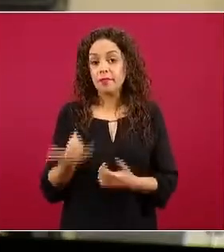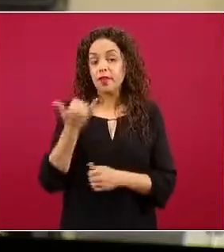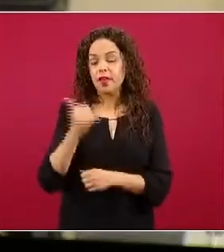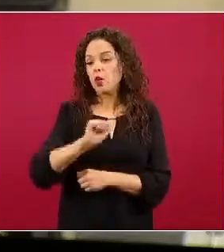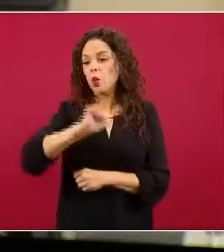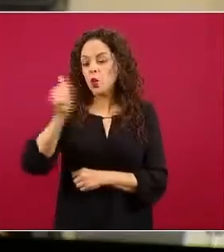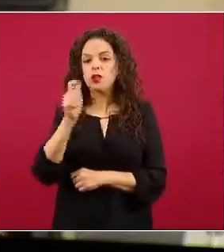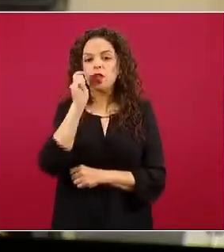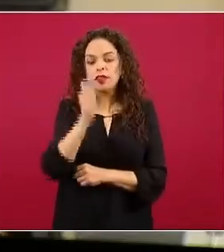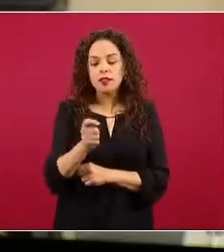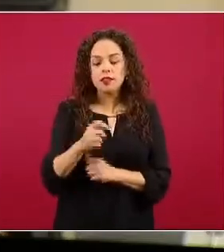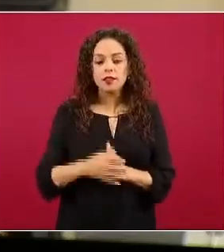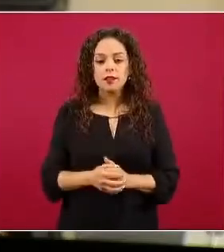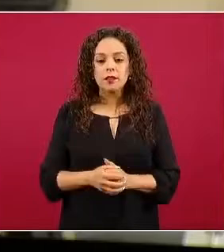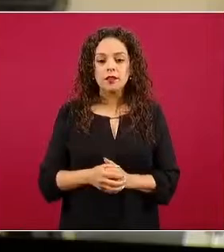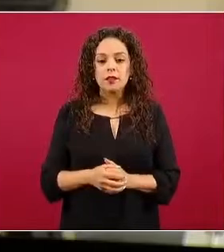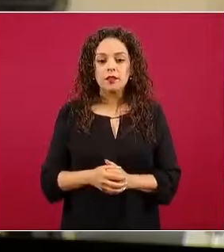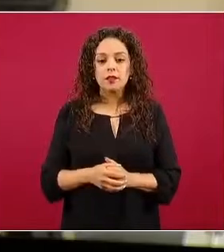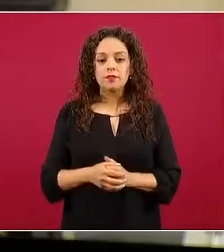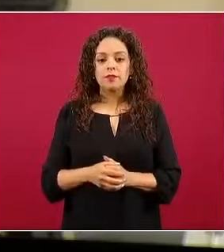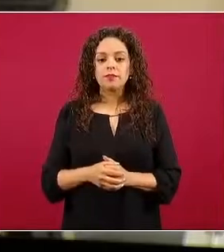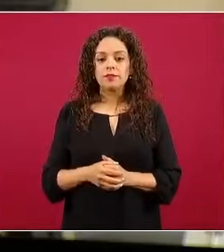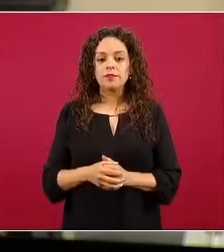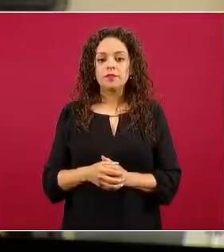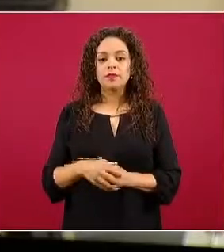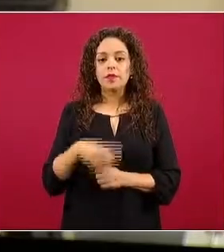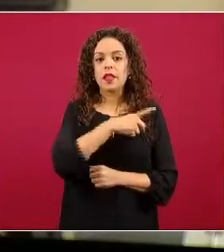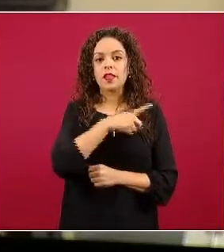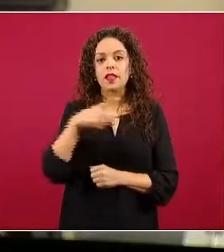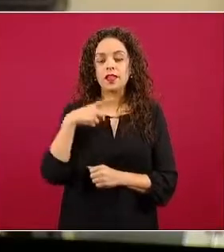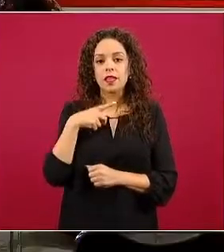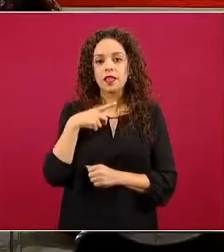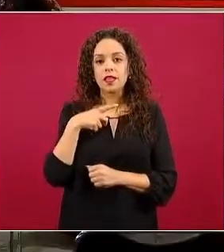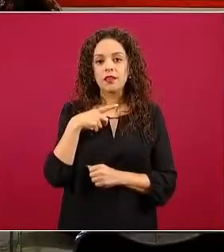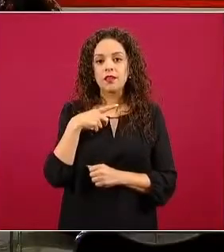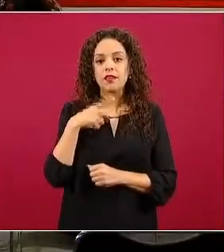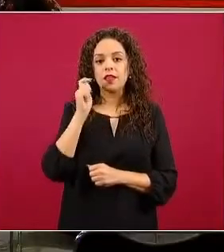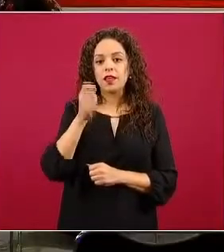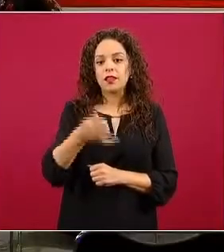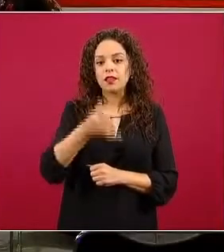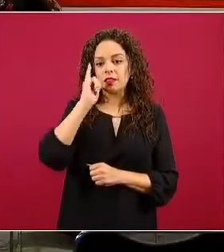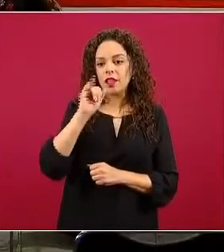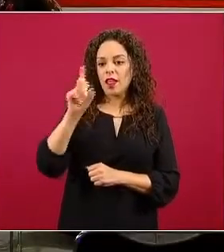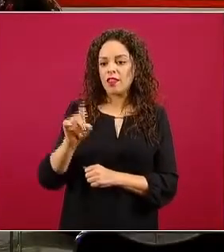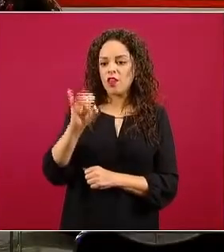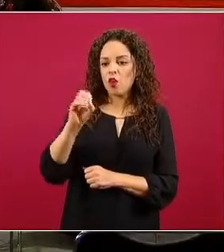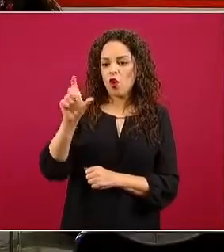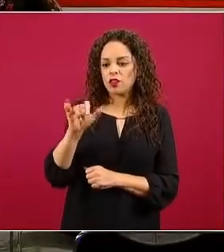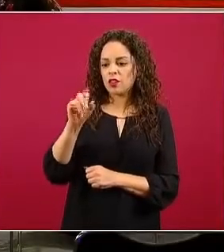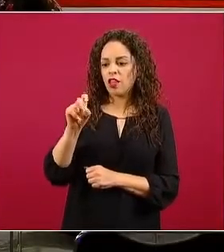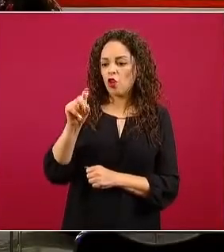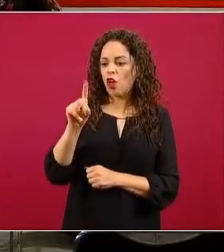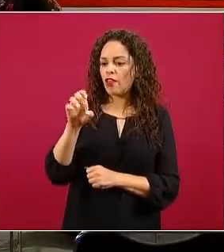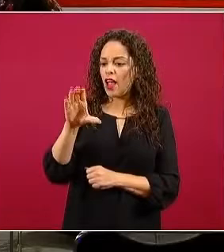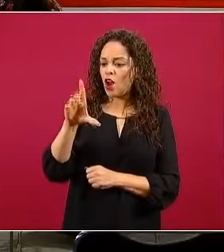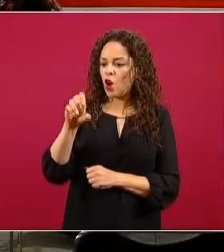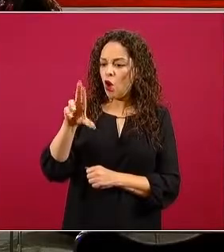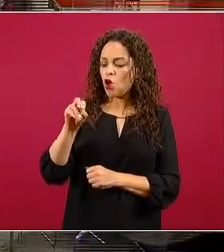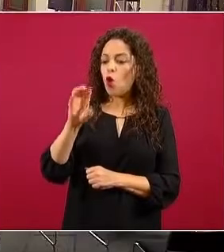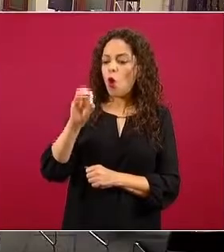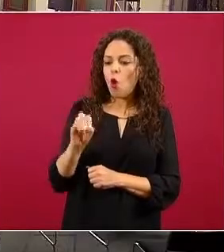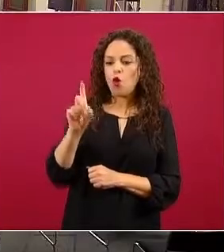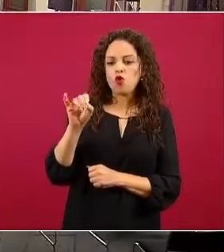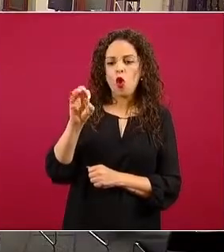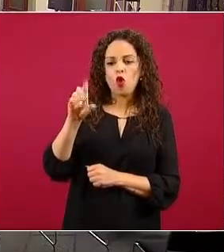otra de las cosas que me decían es que tomara dióxido de cloro o CDS clorito, así lo llamaban, ¿qué